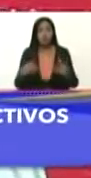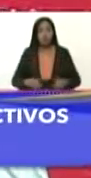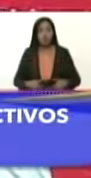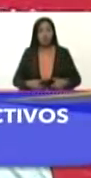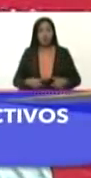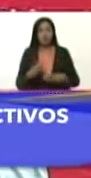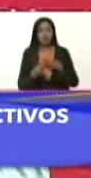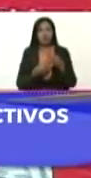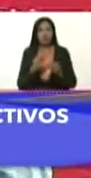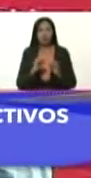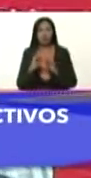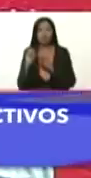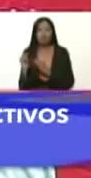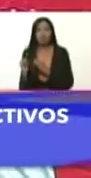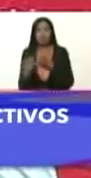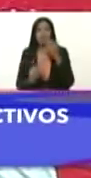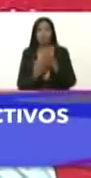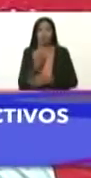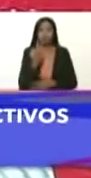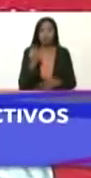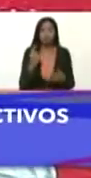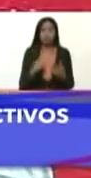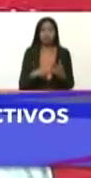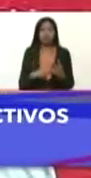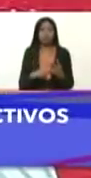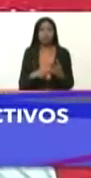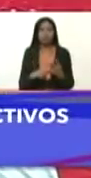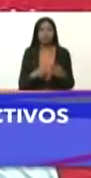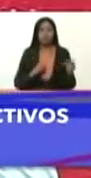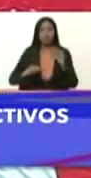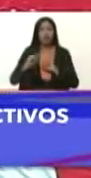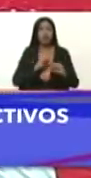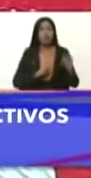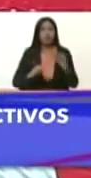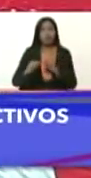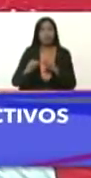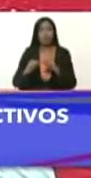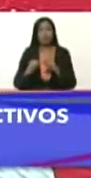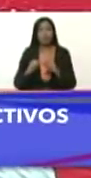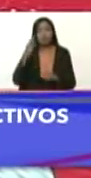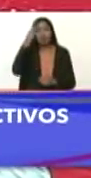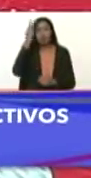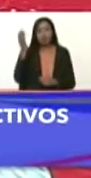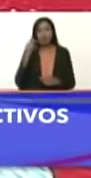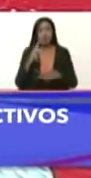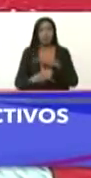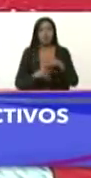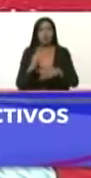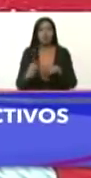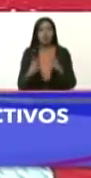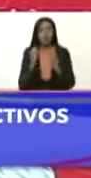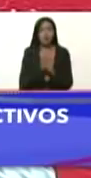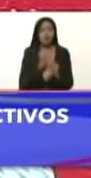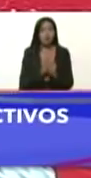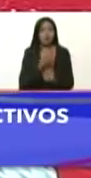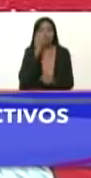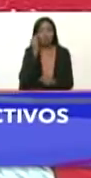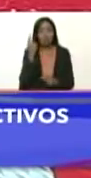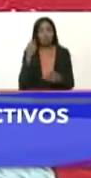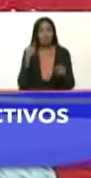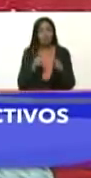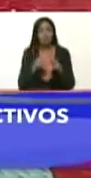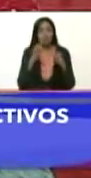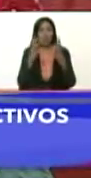están haciendo, la fundación y el despliegue de los consejos productivos de los trabajadores en